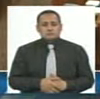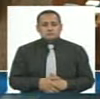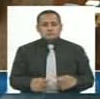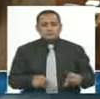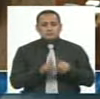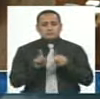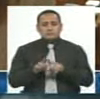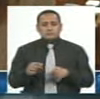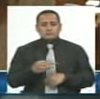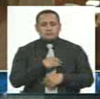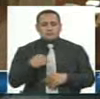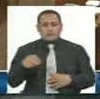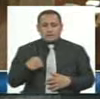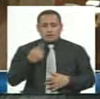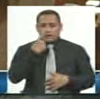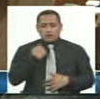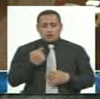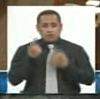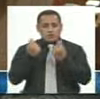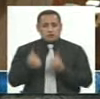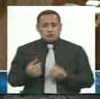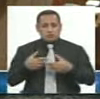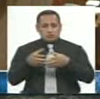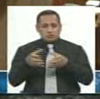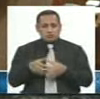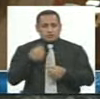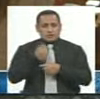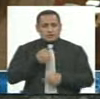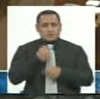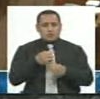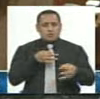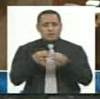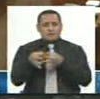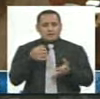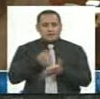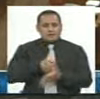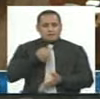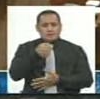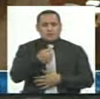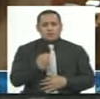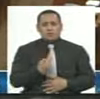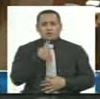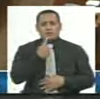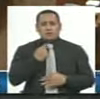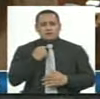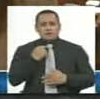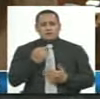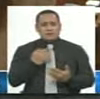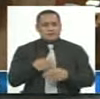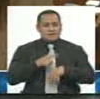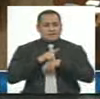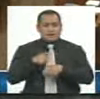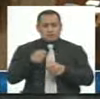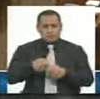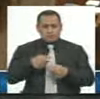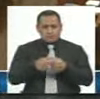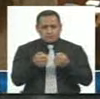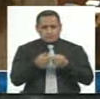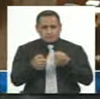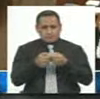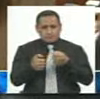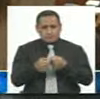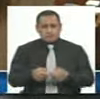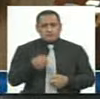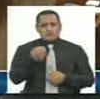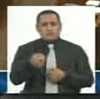Nicolás, el ministro Alonso Segura también señaló ante este grupo de trabajo que el pago va a ser de manera efectiva, en